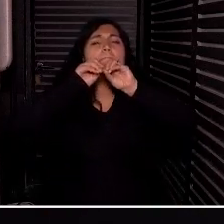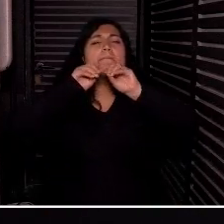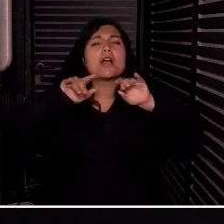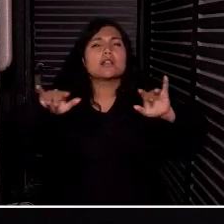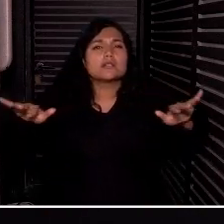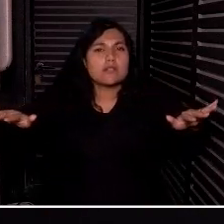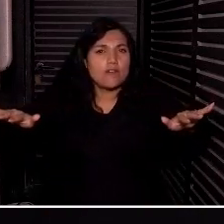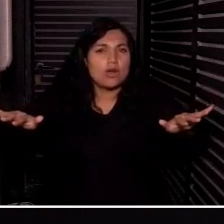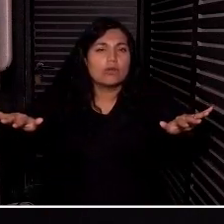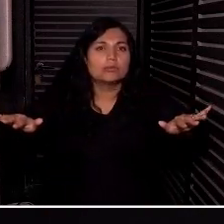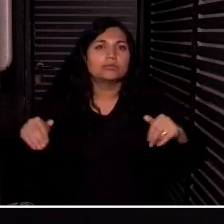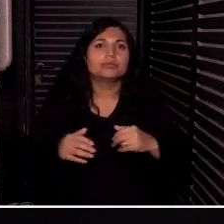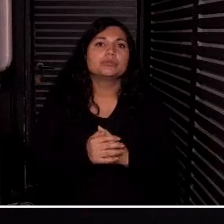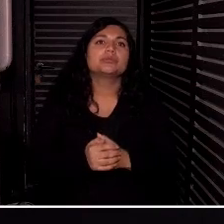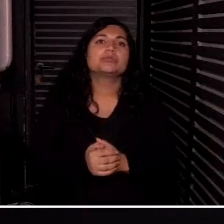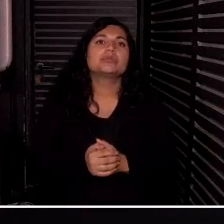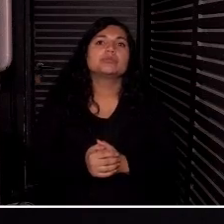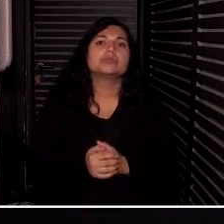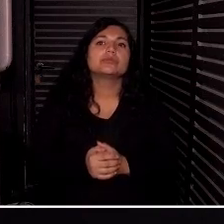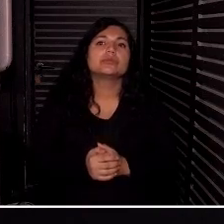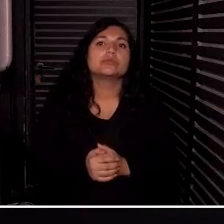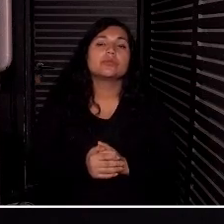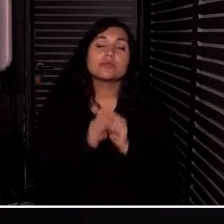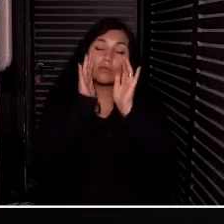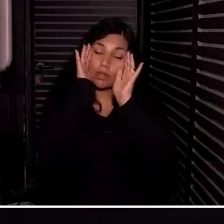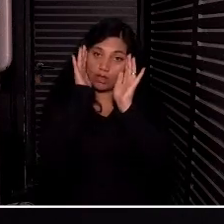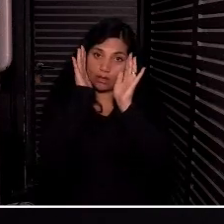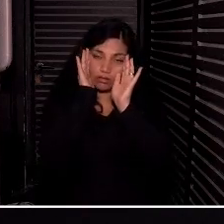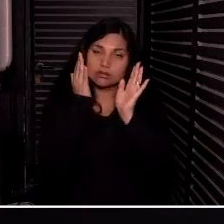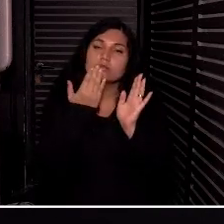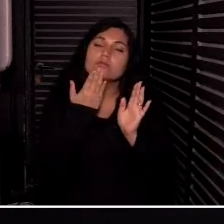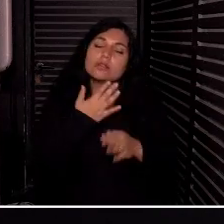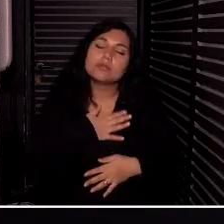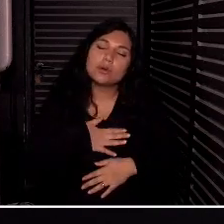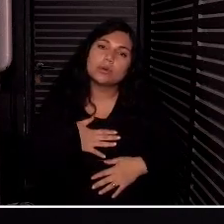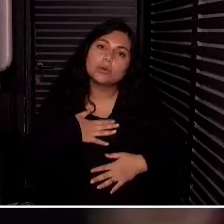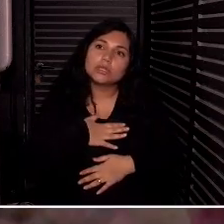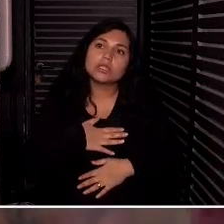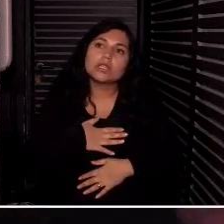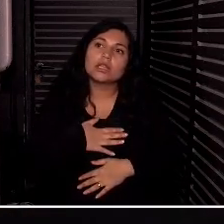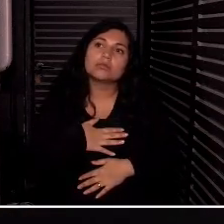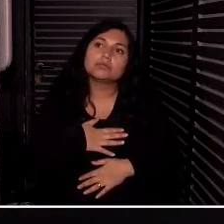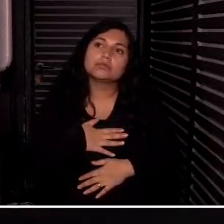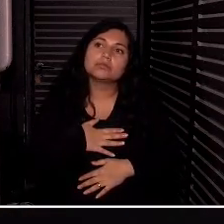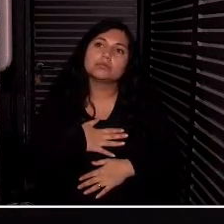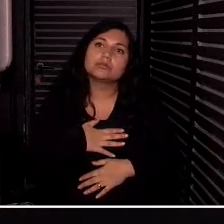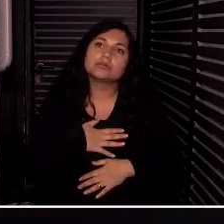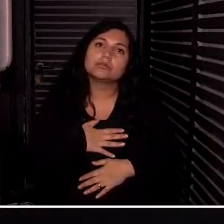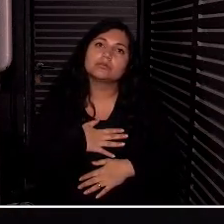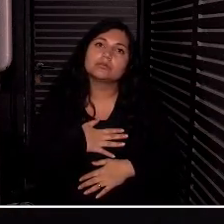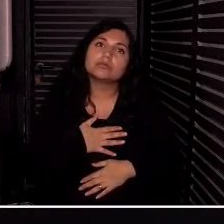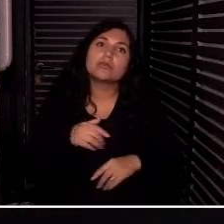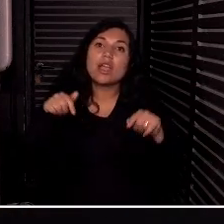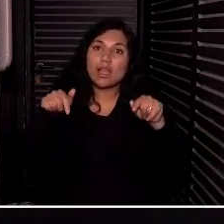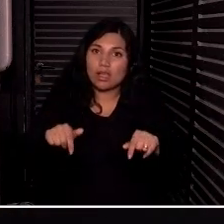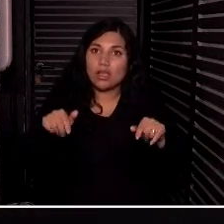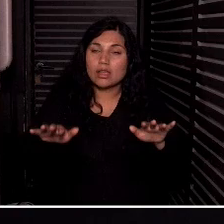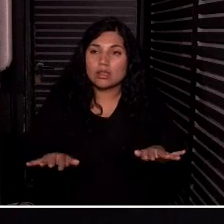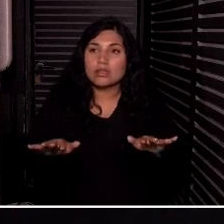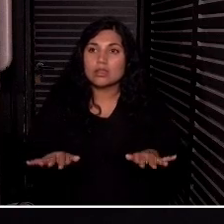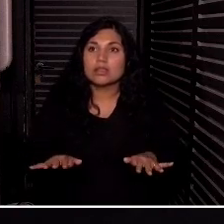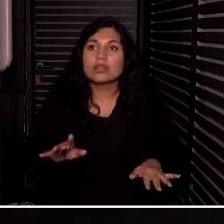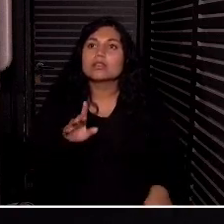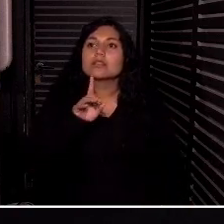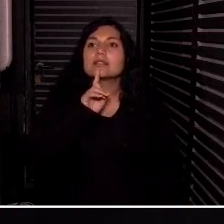que permean y ahí presto atención y me y me encanta que que aquí eh hay en est las la